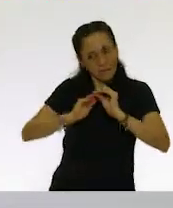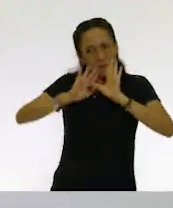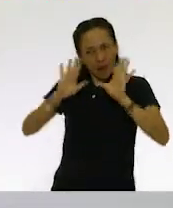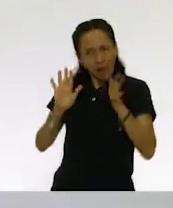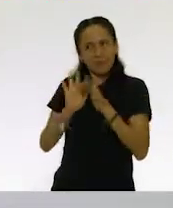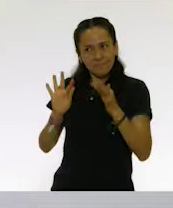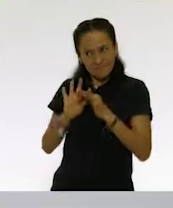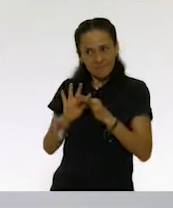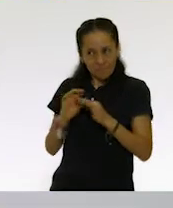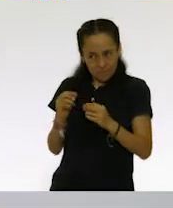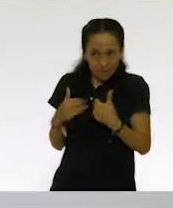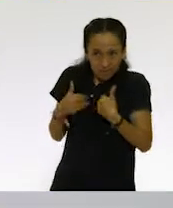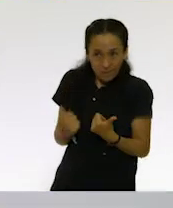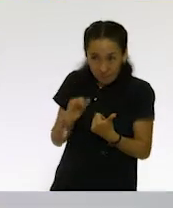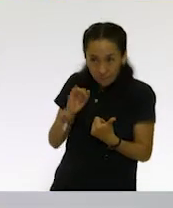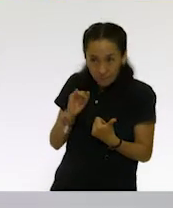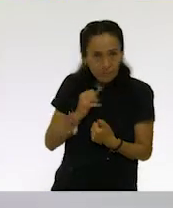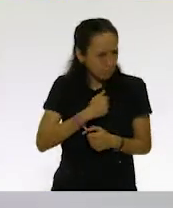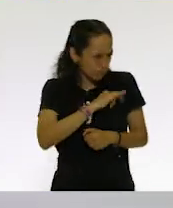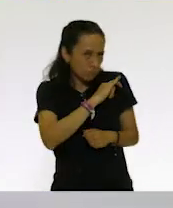¡Banda numérica!